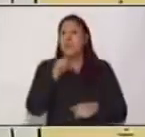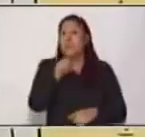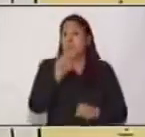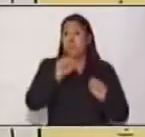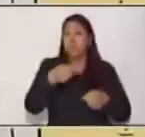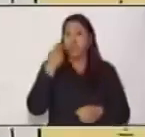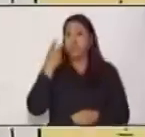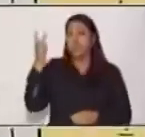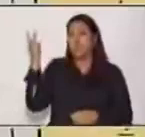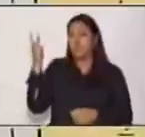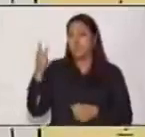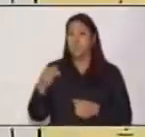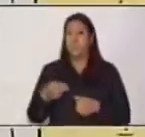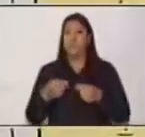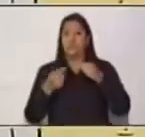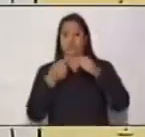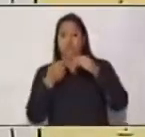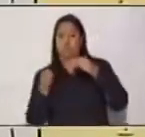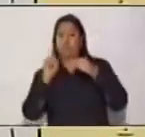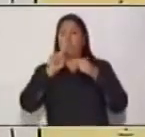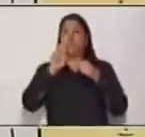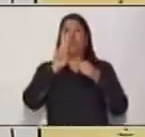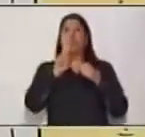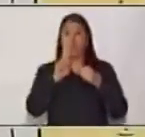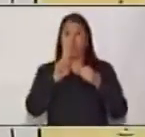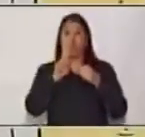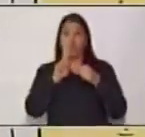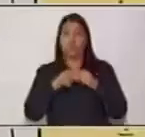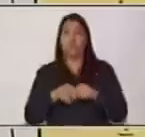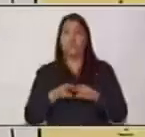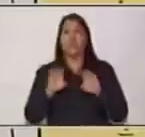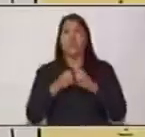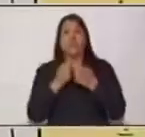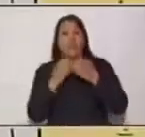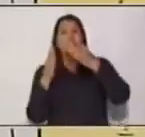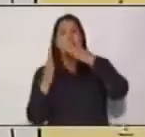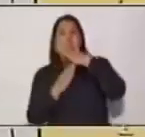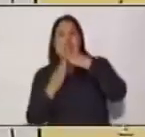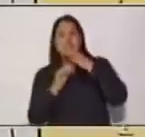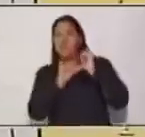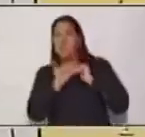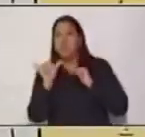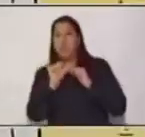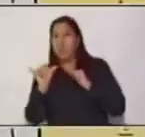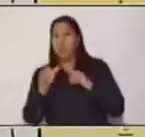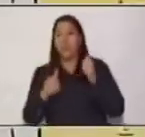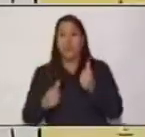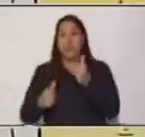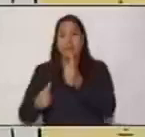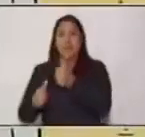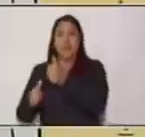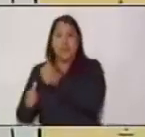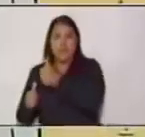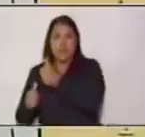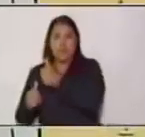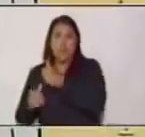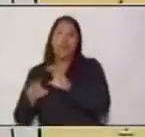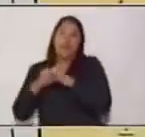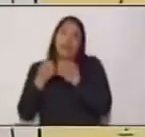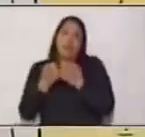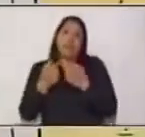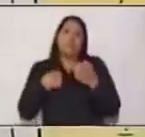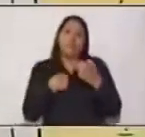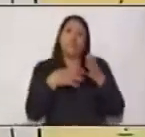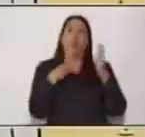primera variable está al cuadrado. Como la base es la misma, eso me permite copiar la base